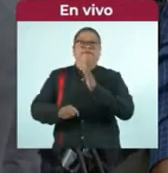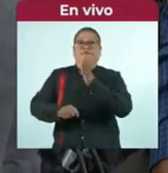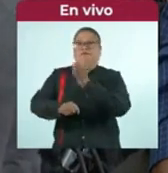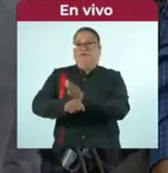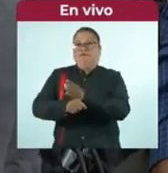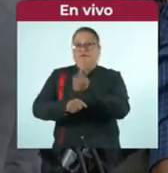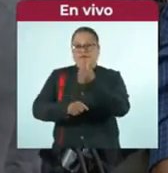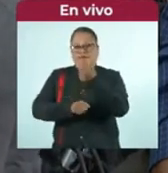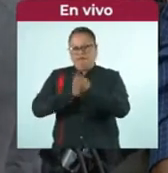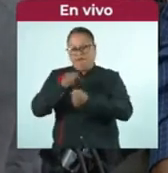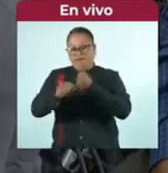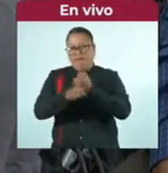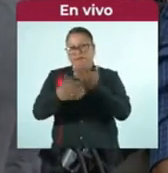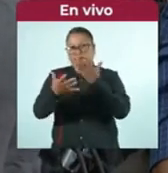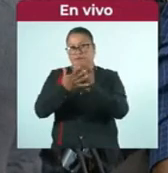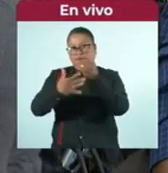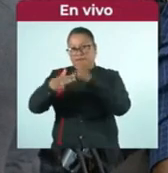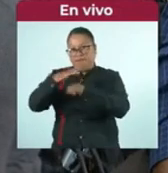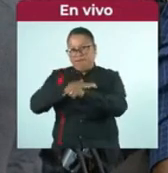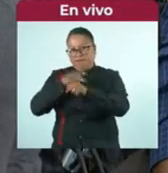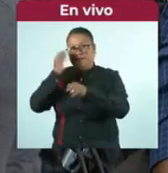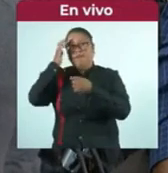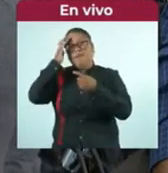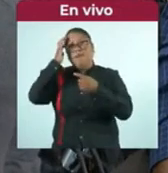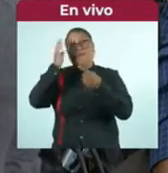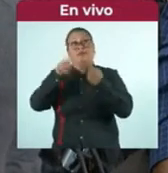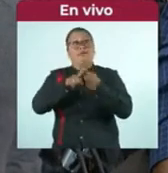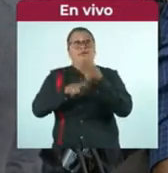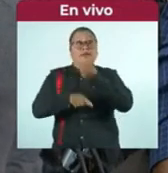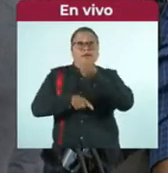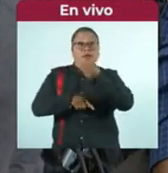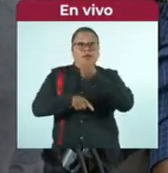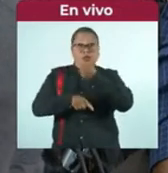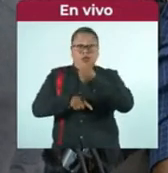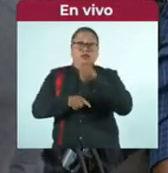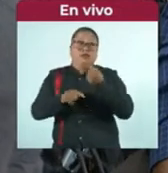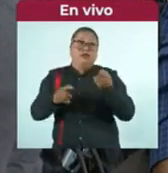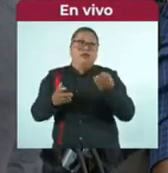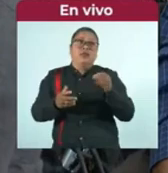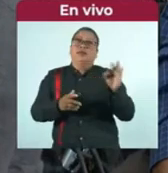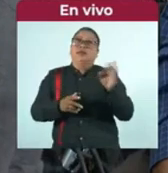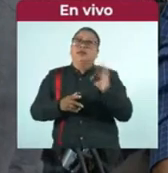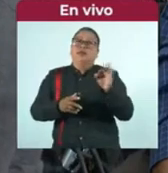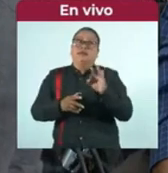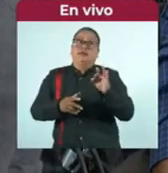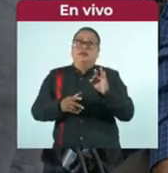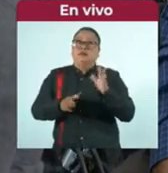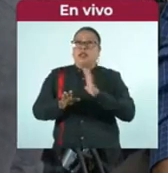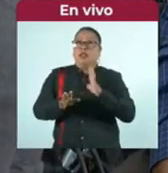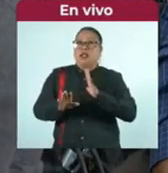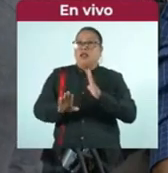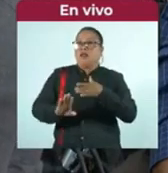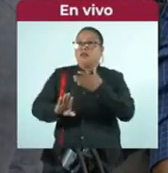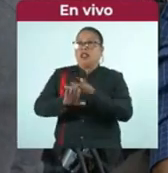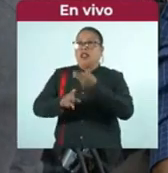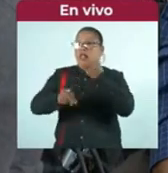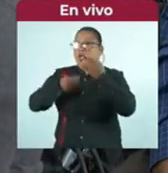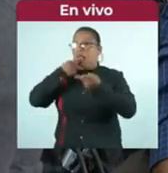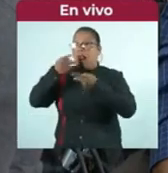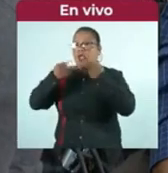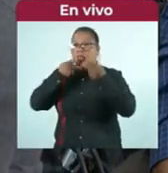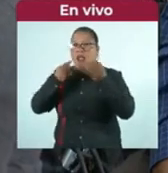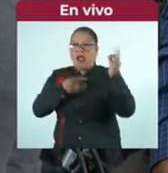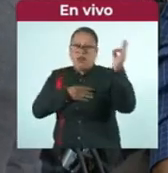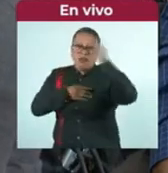con 6 años de prisión a aquellos periodistas que de alguna forma calumnien, difamen y entre